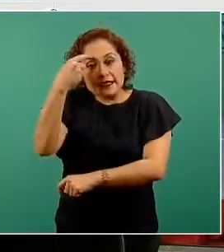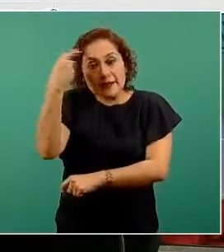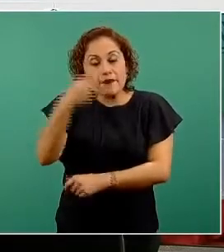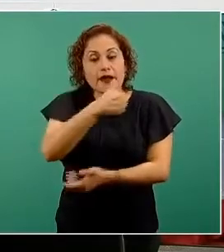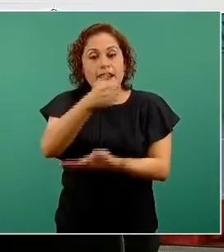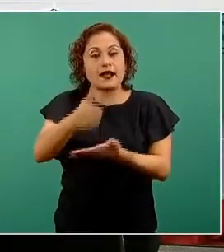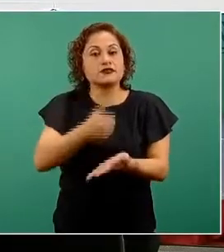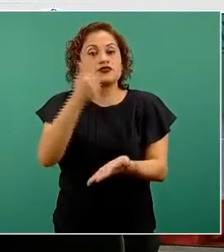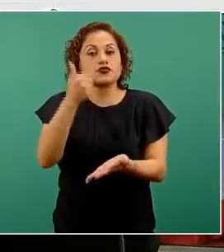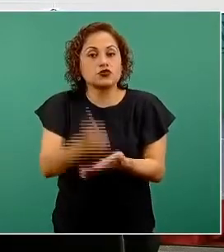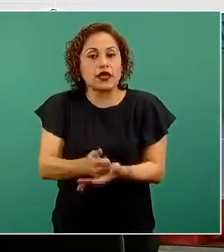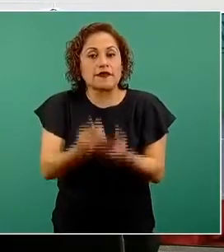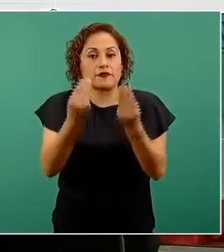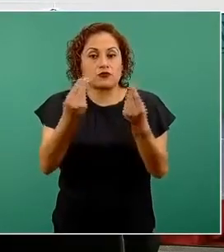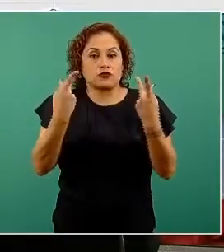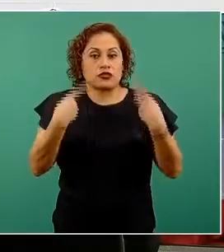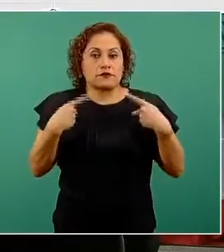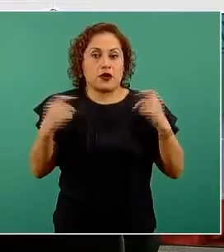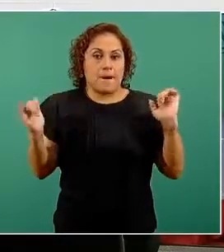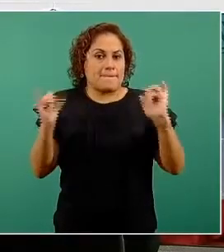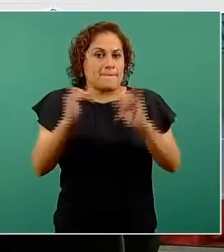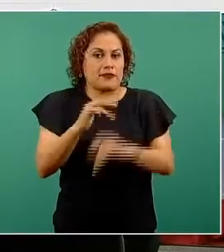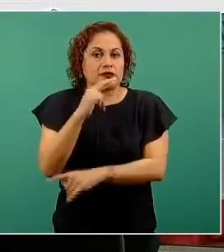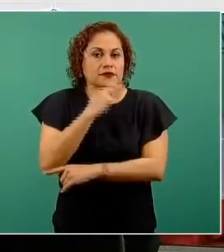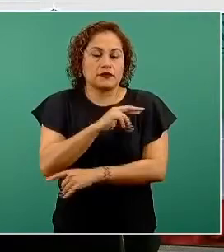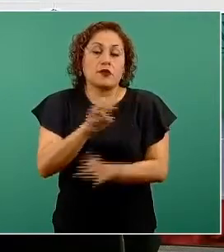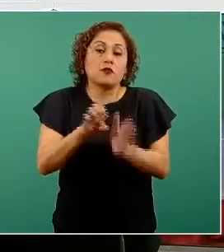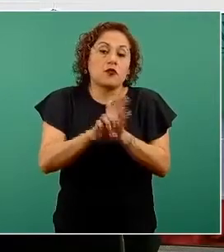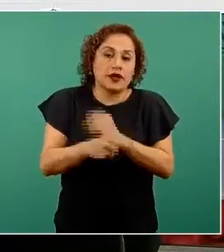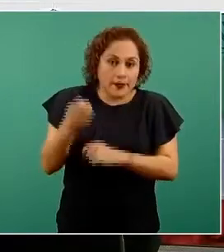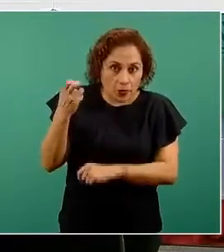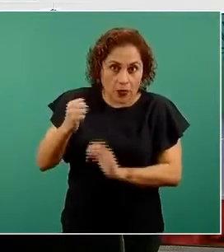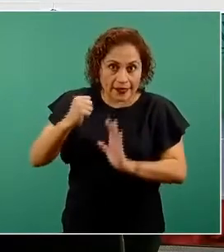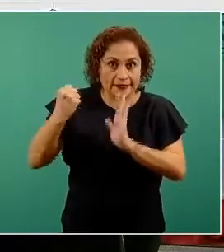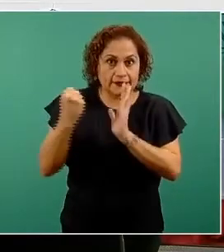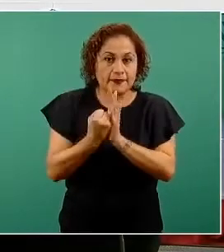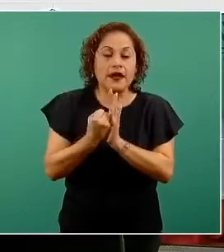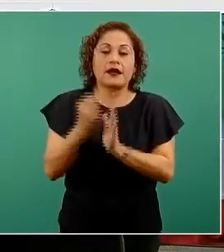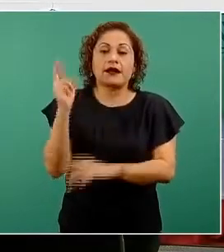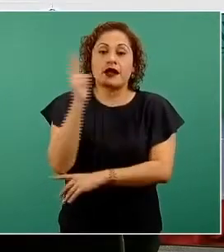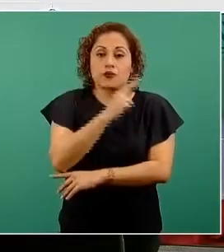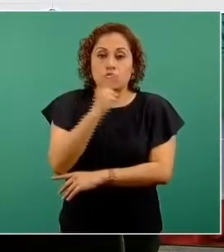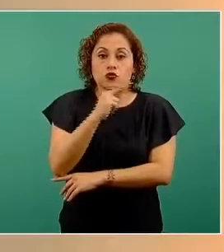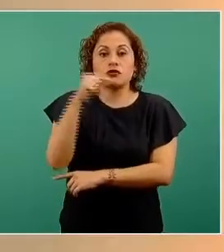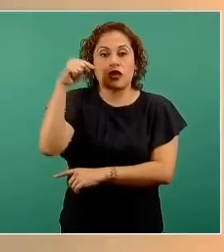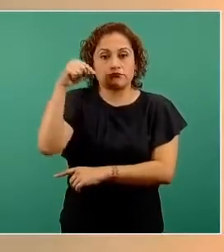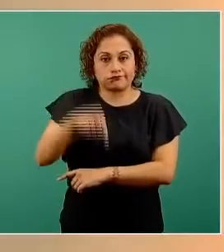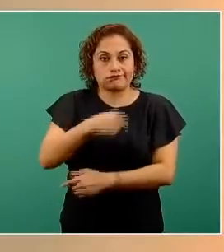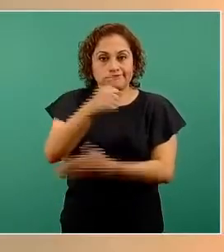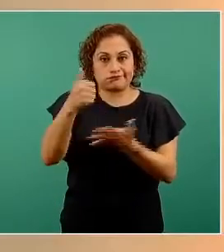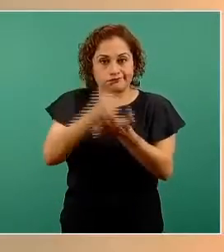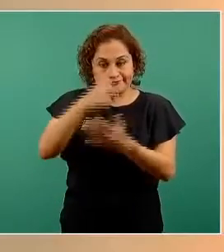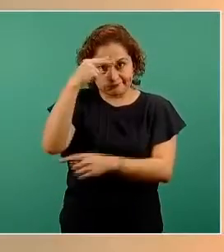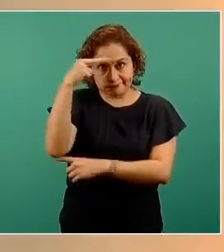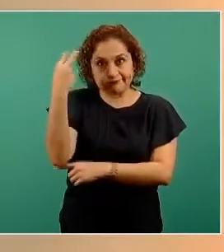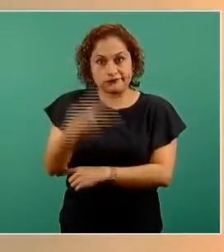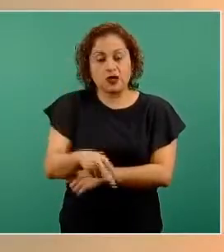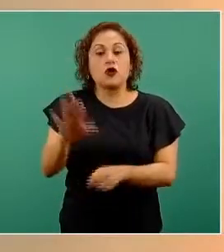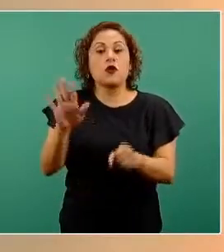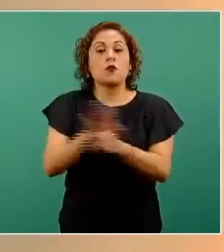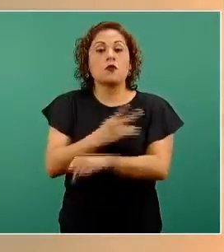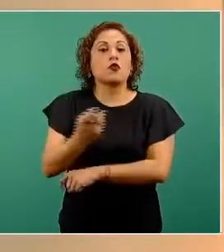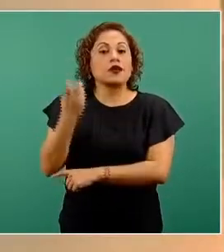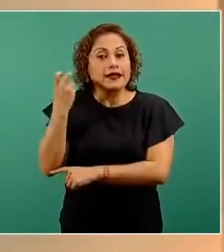infraestructura más conveniente. Por ejemplo, en la Ciudad de México es donde hemos utilizado Sputnik hasta ahorita, porque la vacuna Sputnik, una vez que se